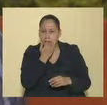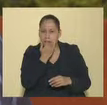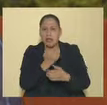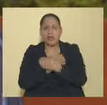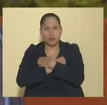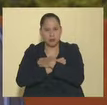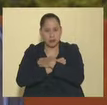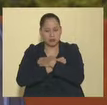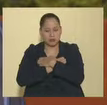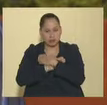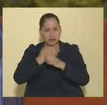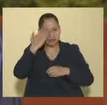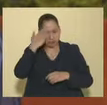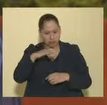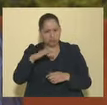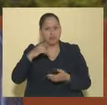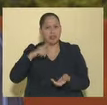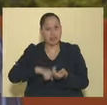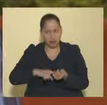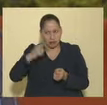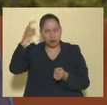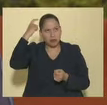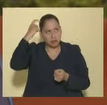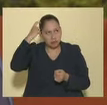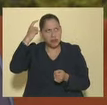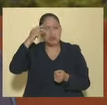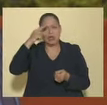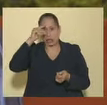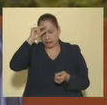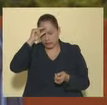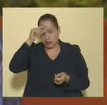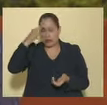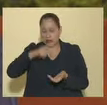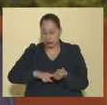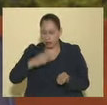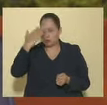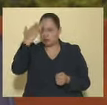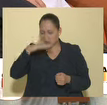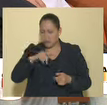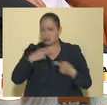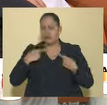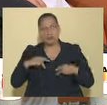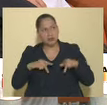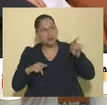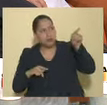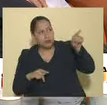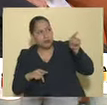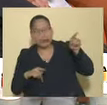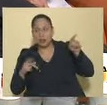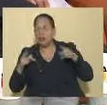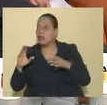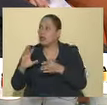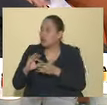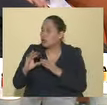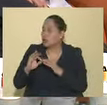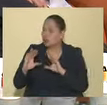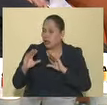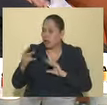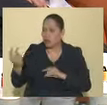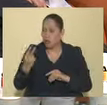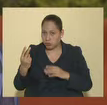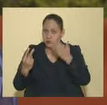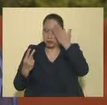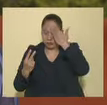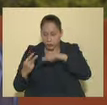educación consciente? Porque estás consciente de lo que le estás diciendo. Tú estás y consciente. La persona la que lo recibe también, exactamente, ¿no? Okay. Los dos están